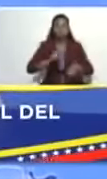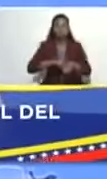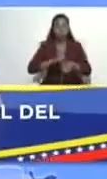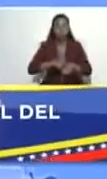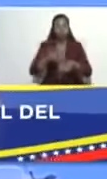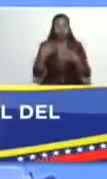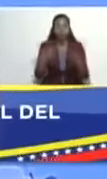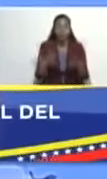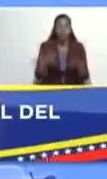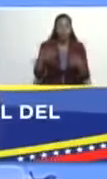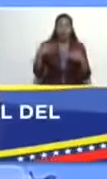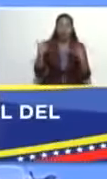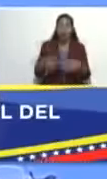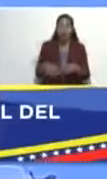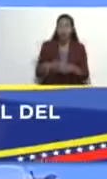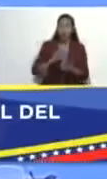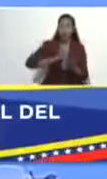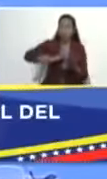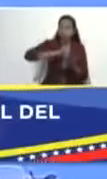altos